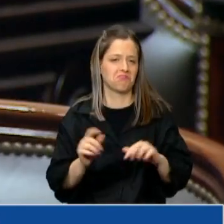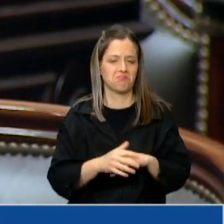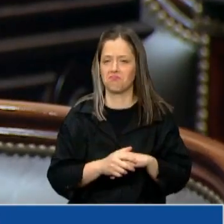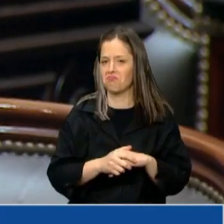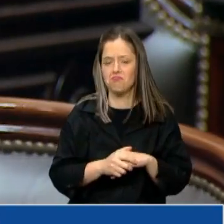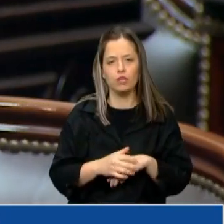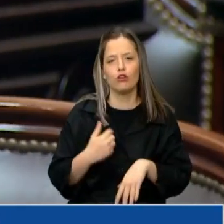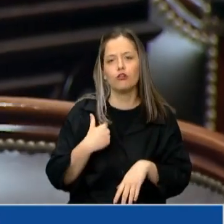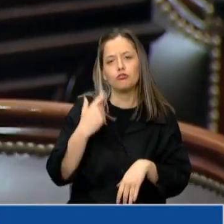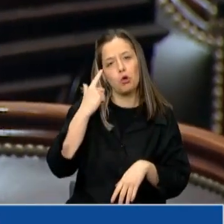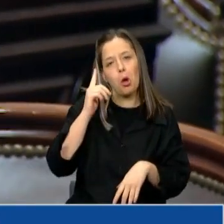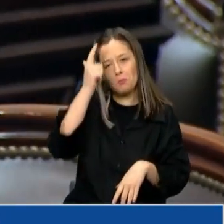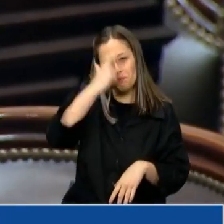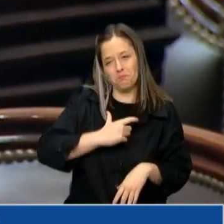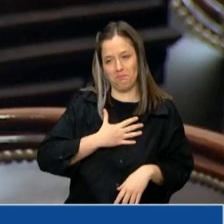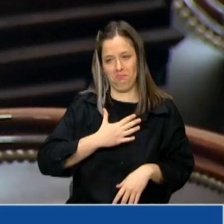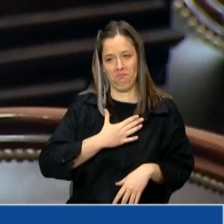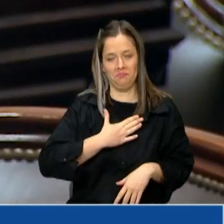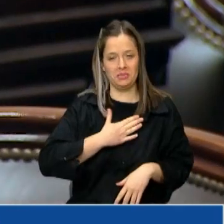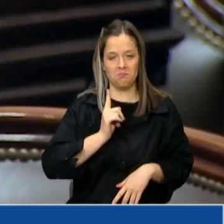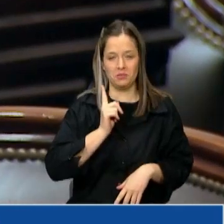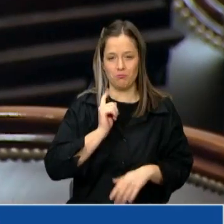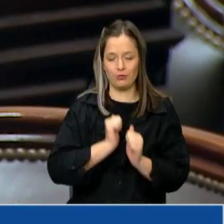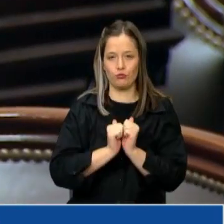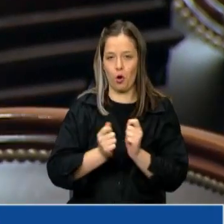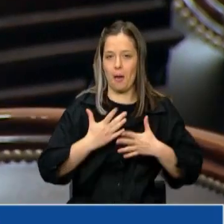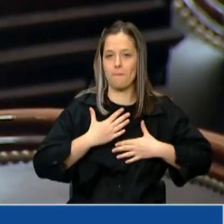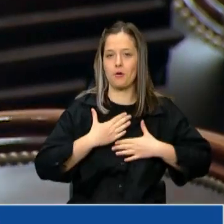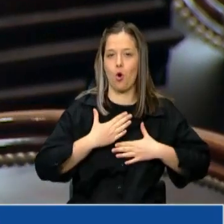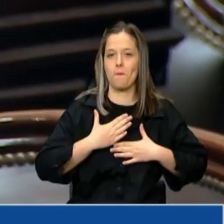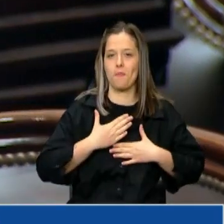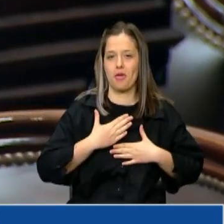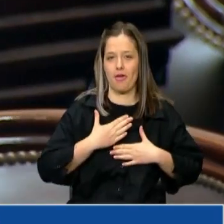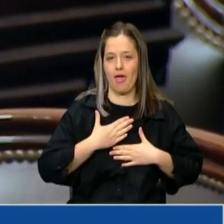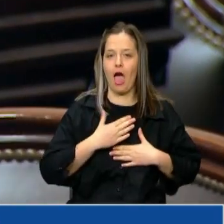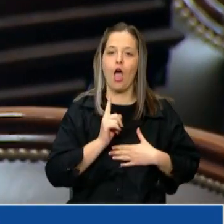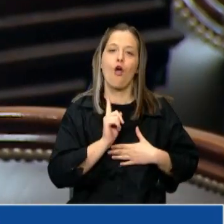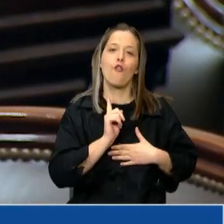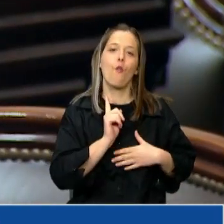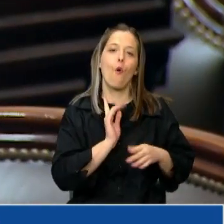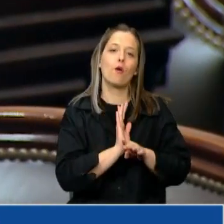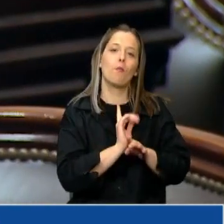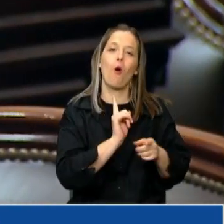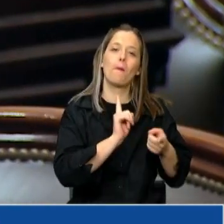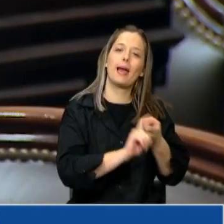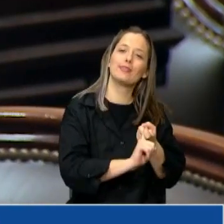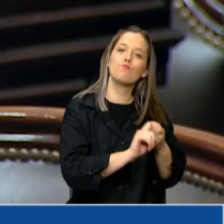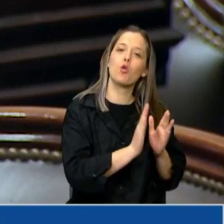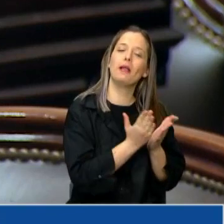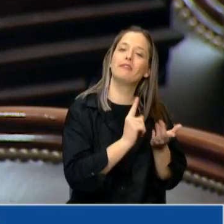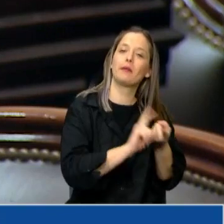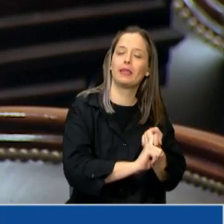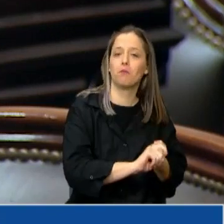porque creo que mi historia personal, la mía, no la de mi ex libreta matrimonial, me precede.